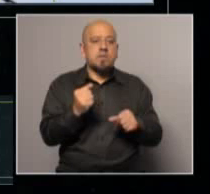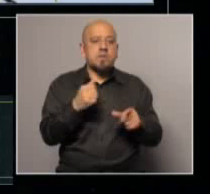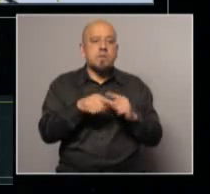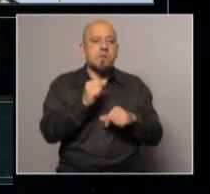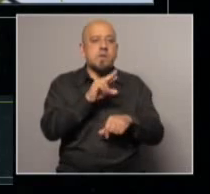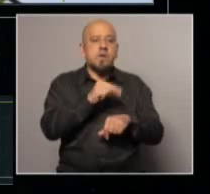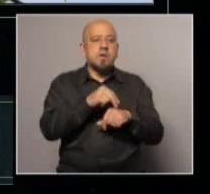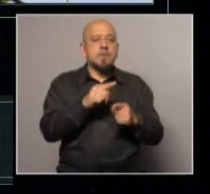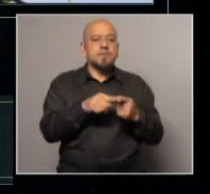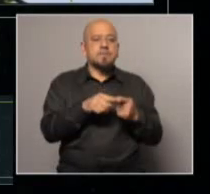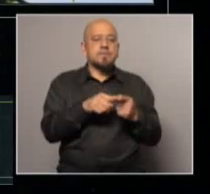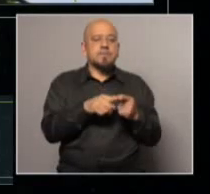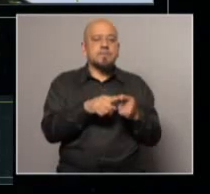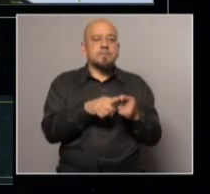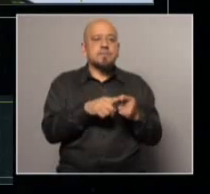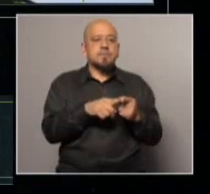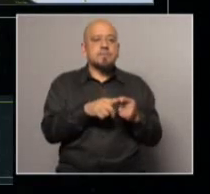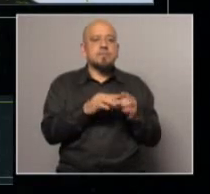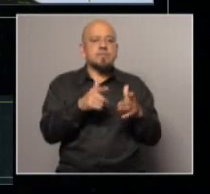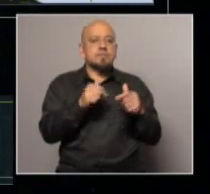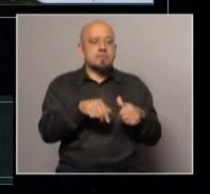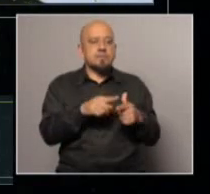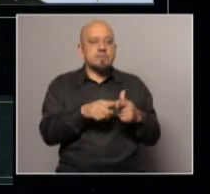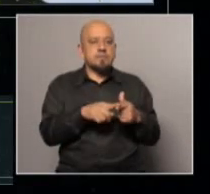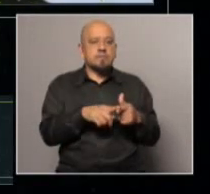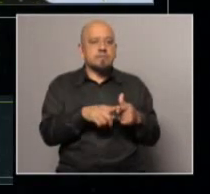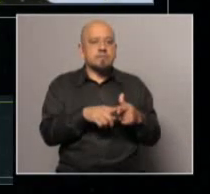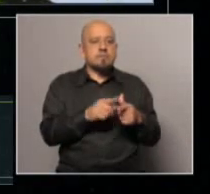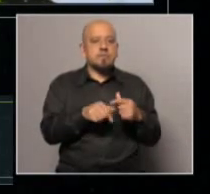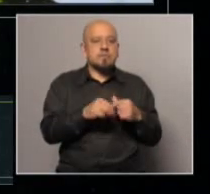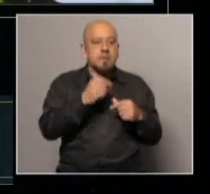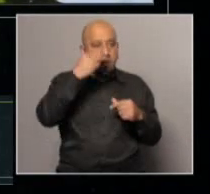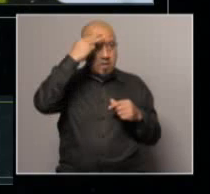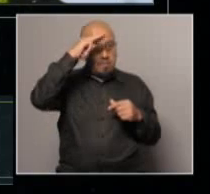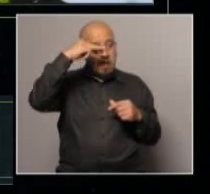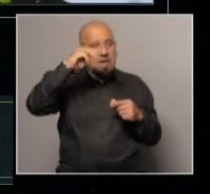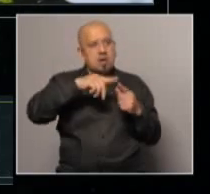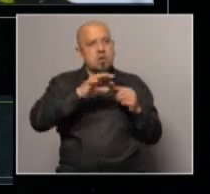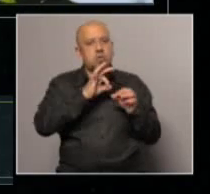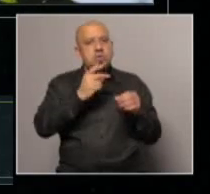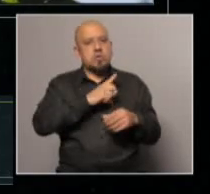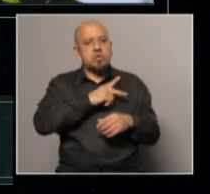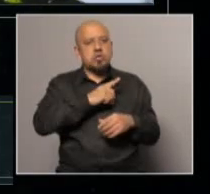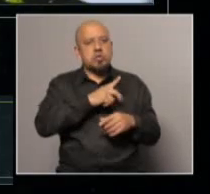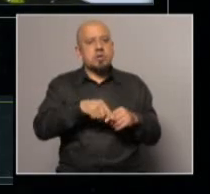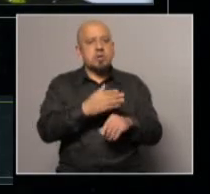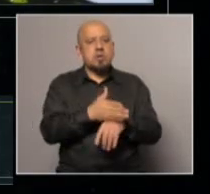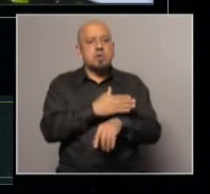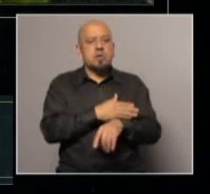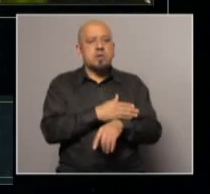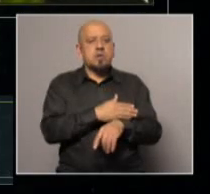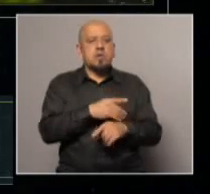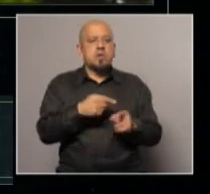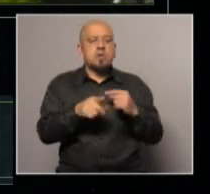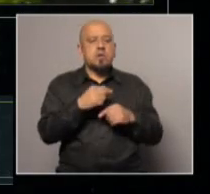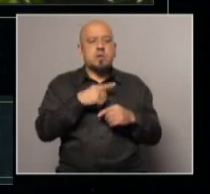el uso del cannabis con fines medicinales, tanto aquí en la región, desde México, por ejemplo, también en Chile ya un poquito antes, pero también